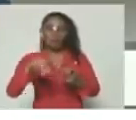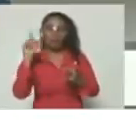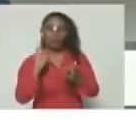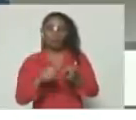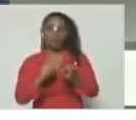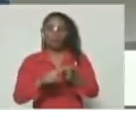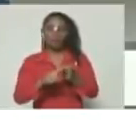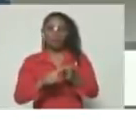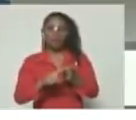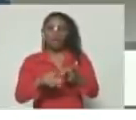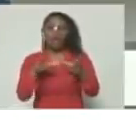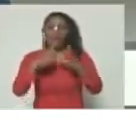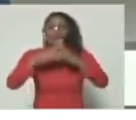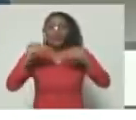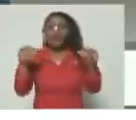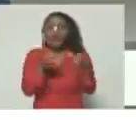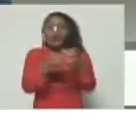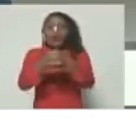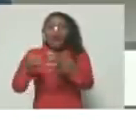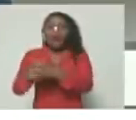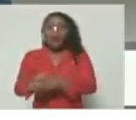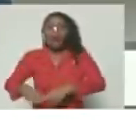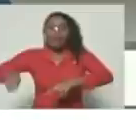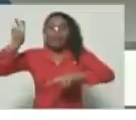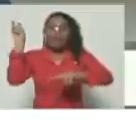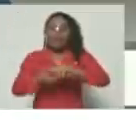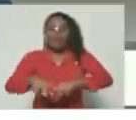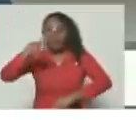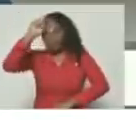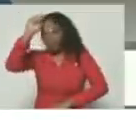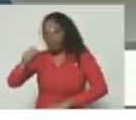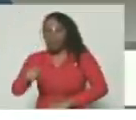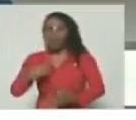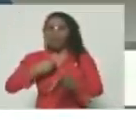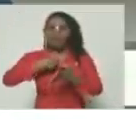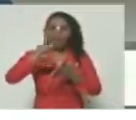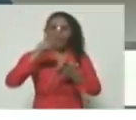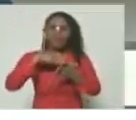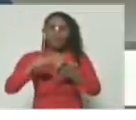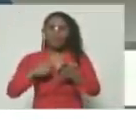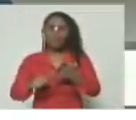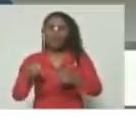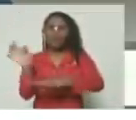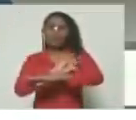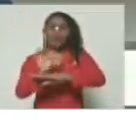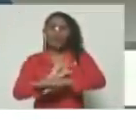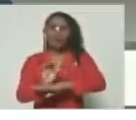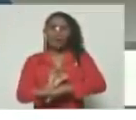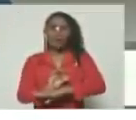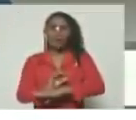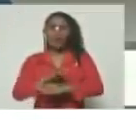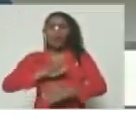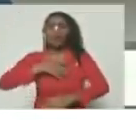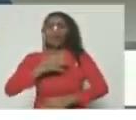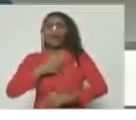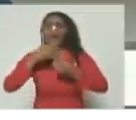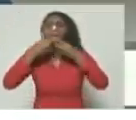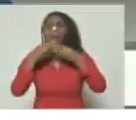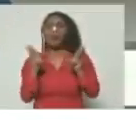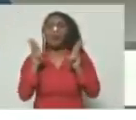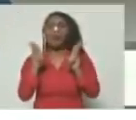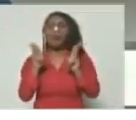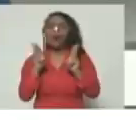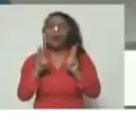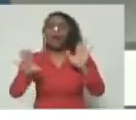que todos los sectores políticos, al sentarse, reconozcan la validez y funcionamiento de los poderes públicos y